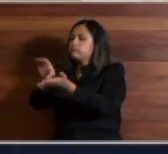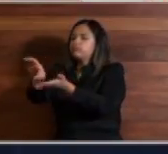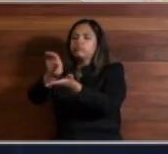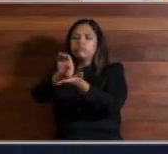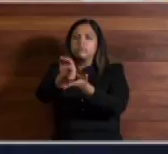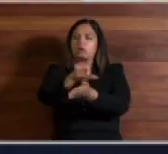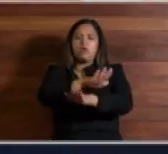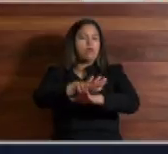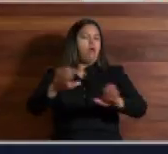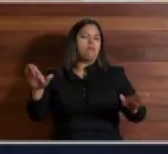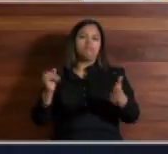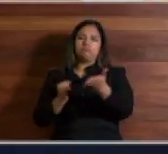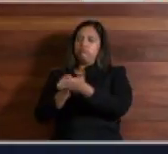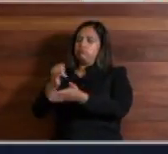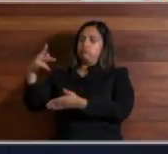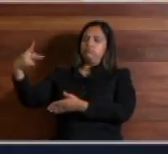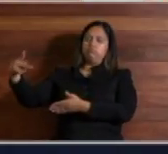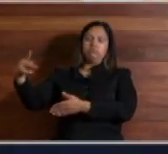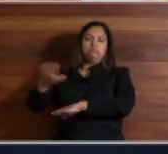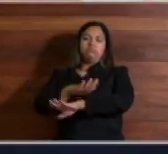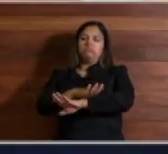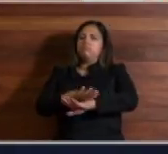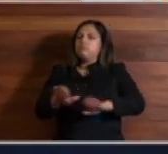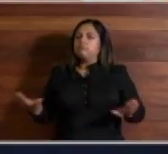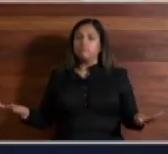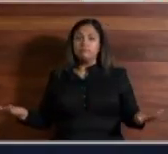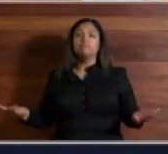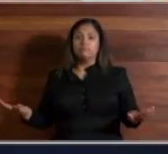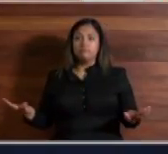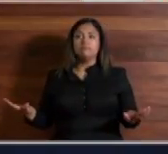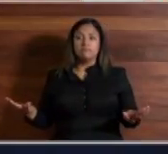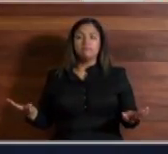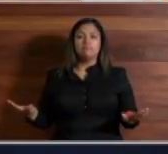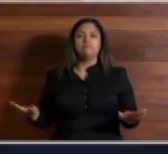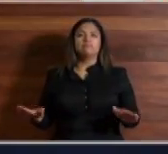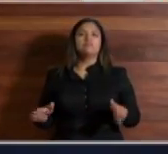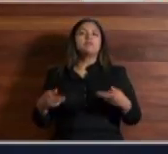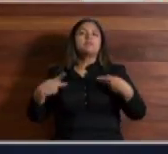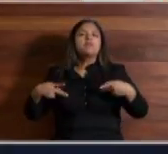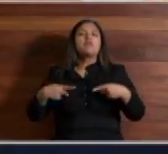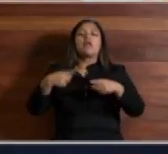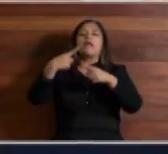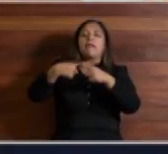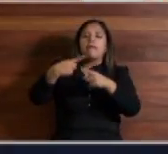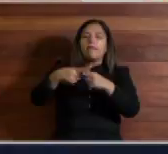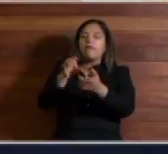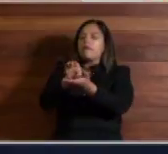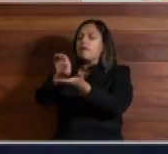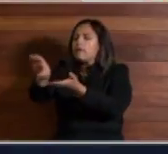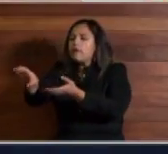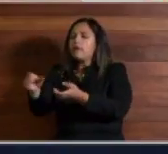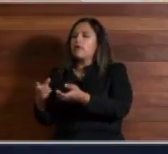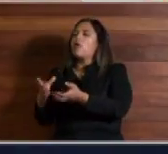quién se distribuyen los bienes, a quién se le cobran los ingresos.